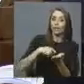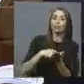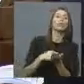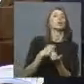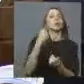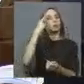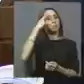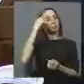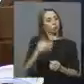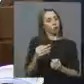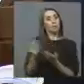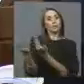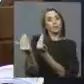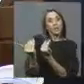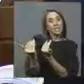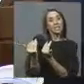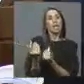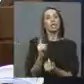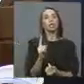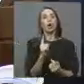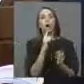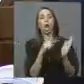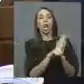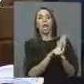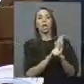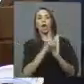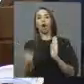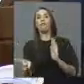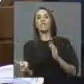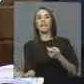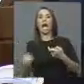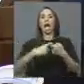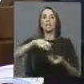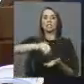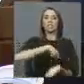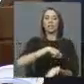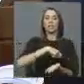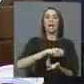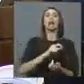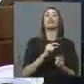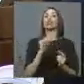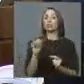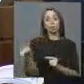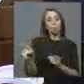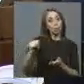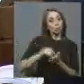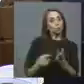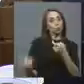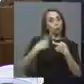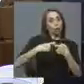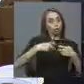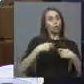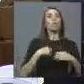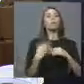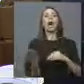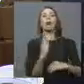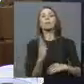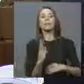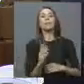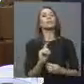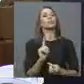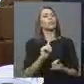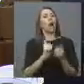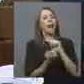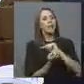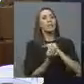convicción y no por la fuerza de una sindicalización encubierta que los obliga a sindicalizarse para tener los beneficios? ¿No mejorarían acaso los propios